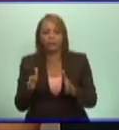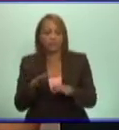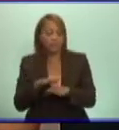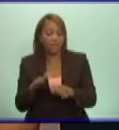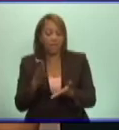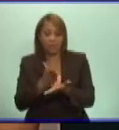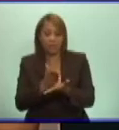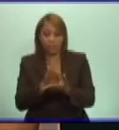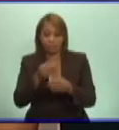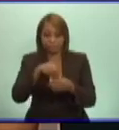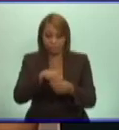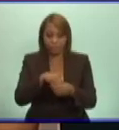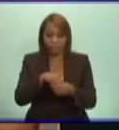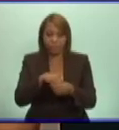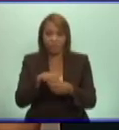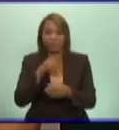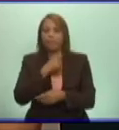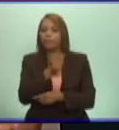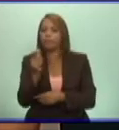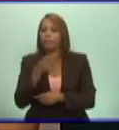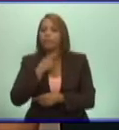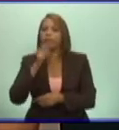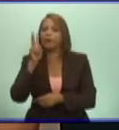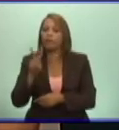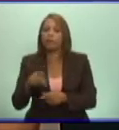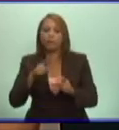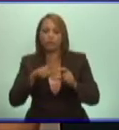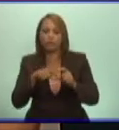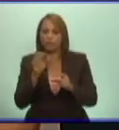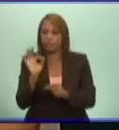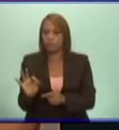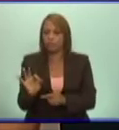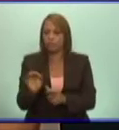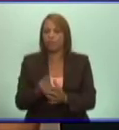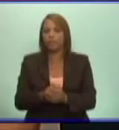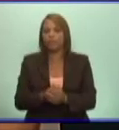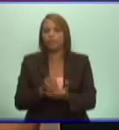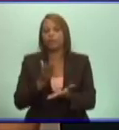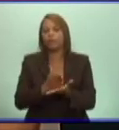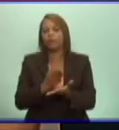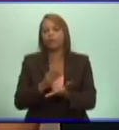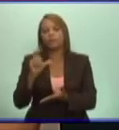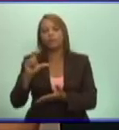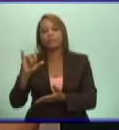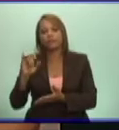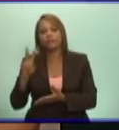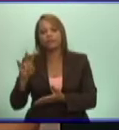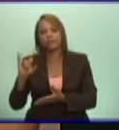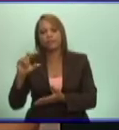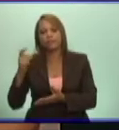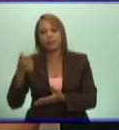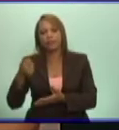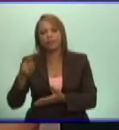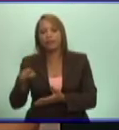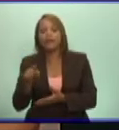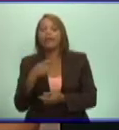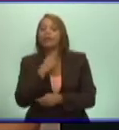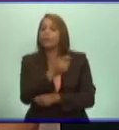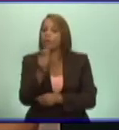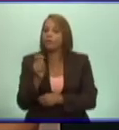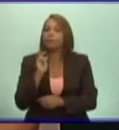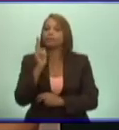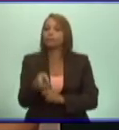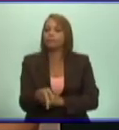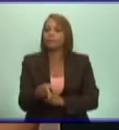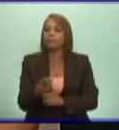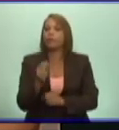a través de las evaluaciones sistemáticas, los contenidos relacionados con la educación cívica, y los maestros habían orientado